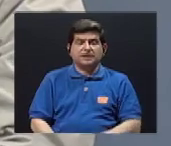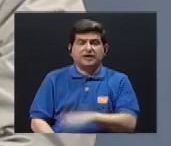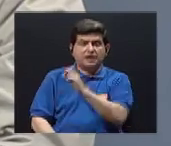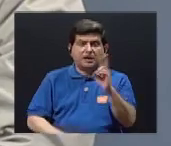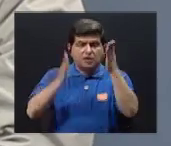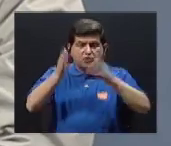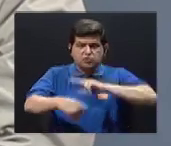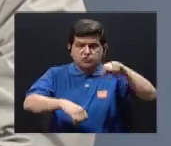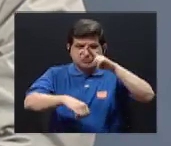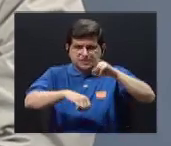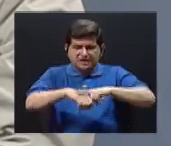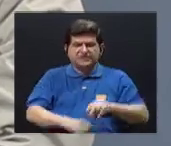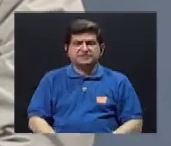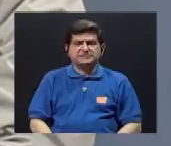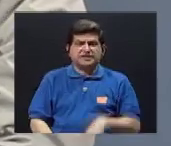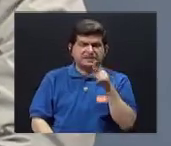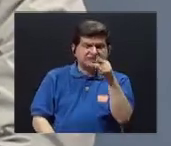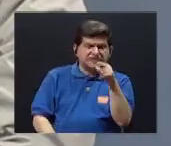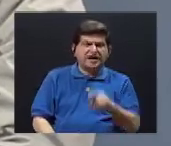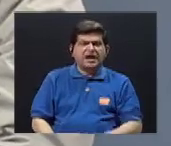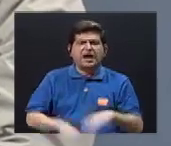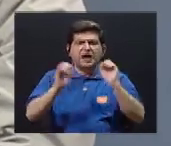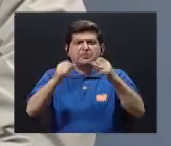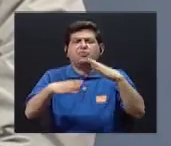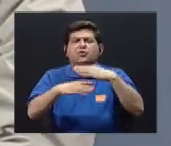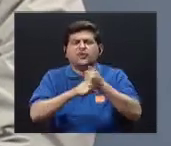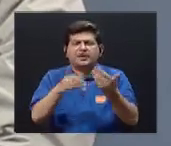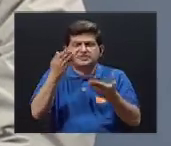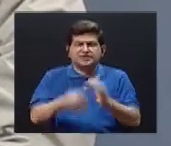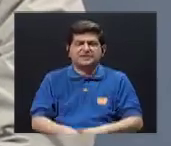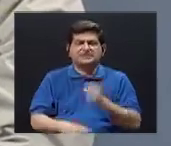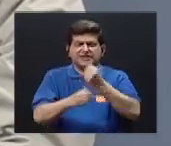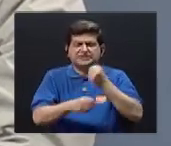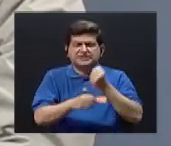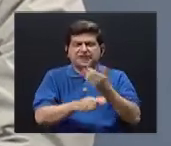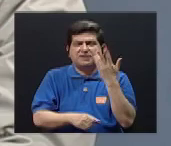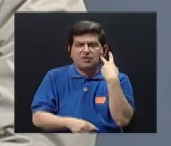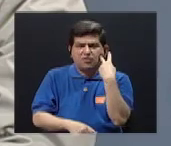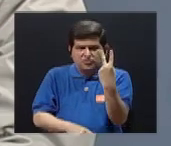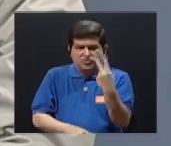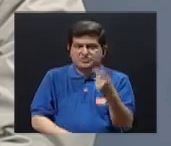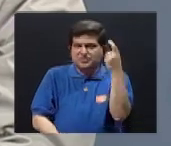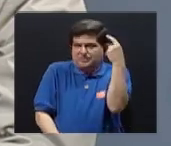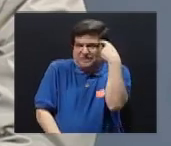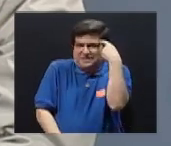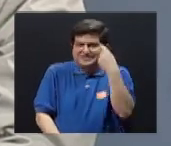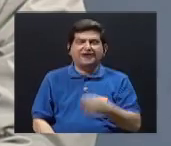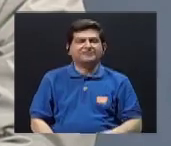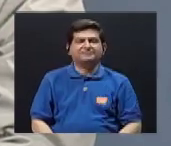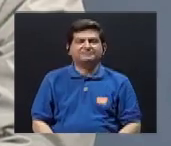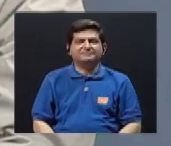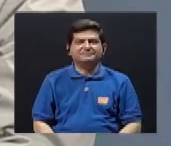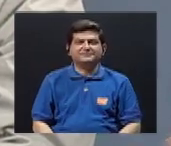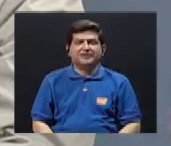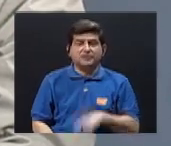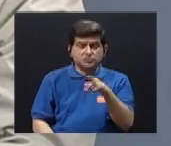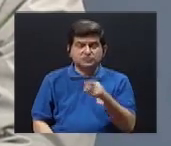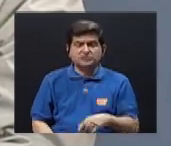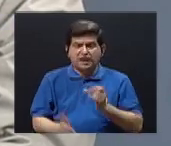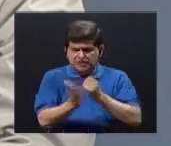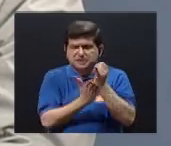se les enciende la chispa de que pueden hacer un audiovisual, un documental. Elaboraron